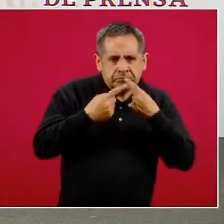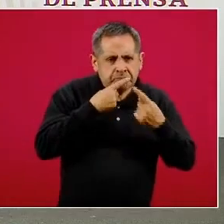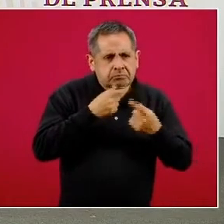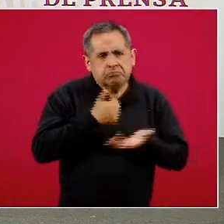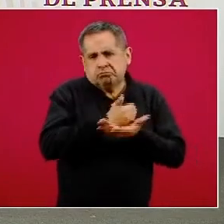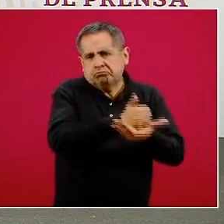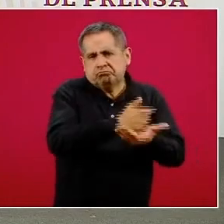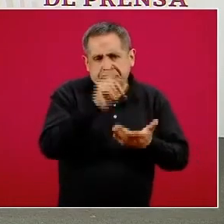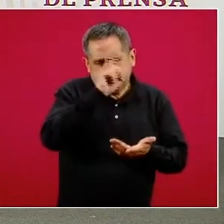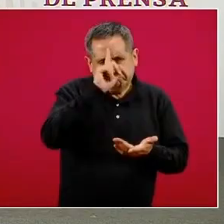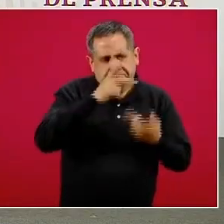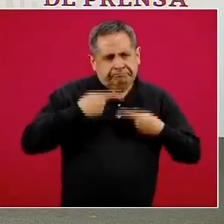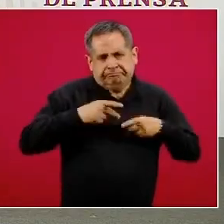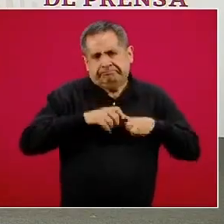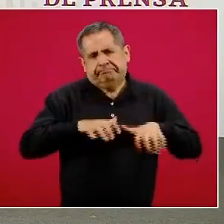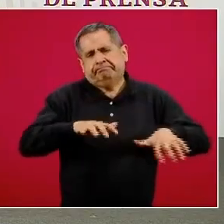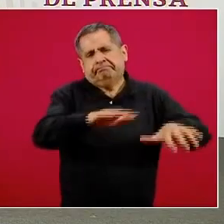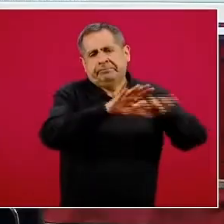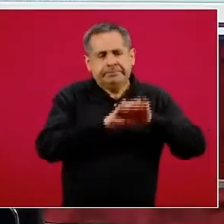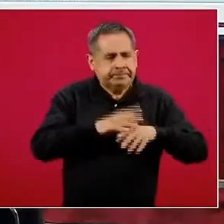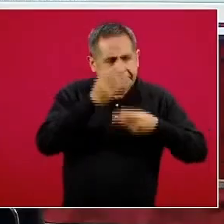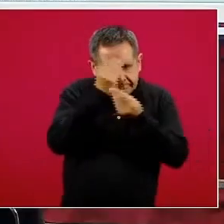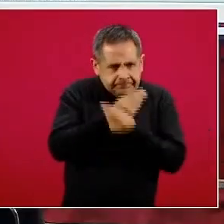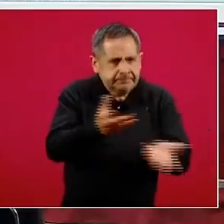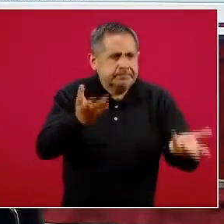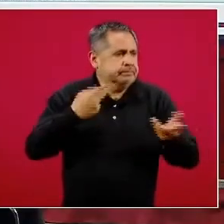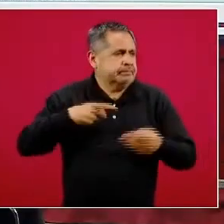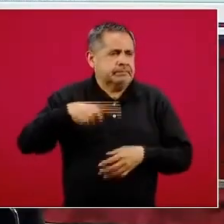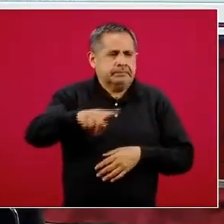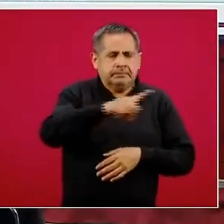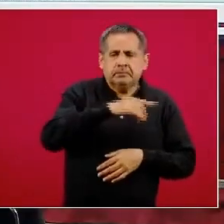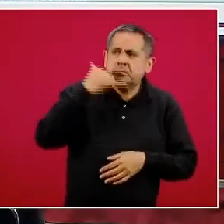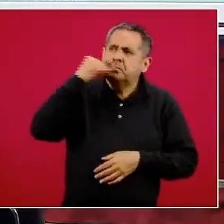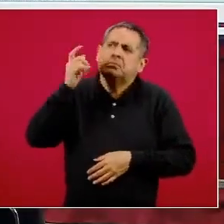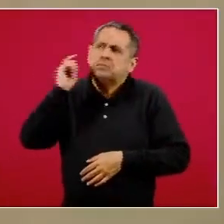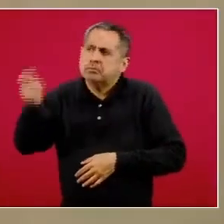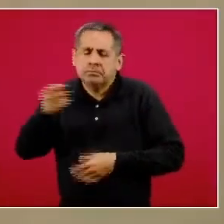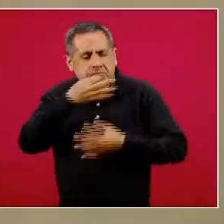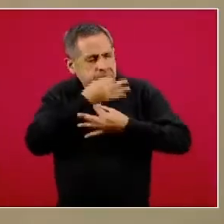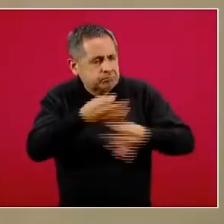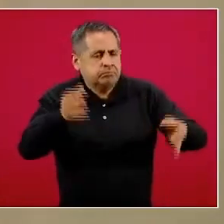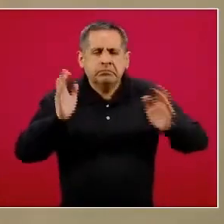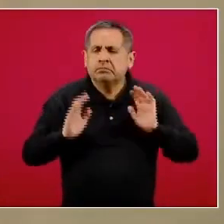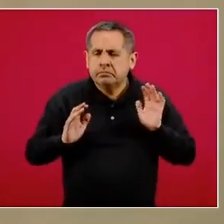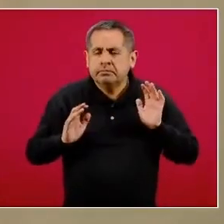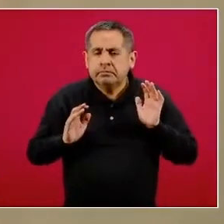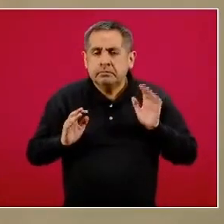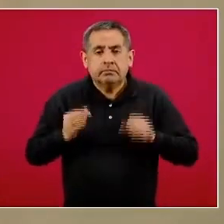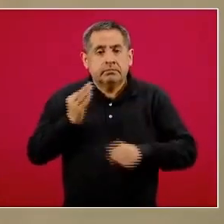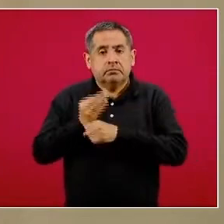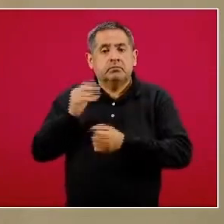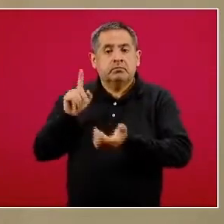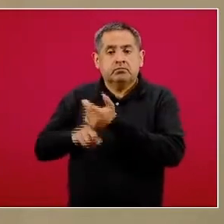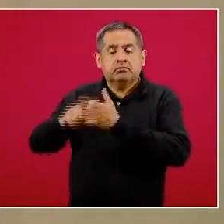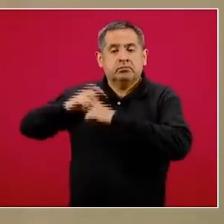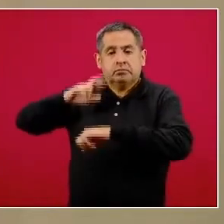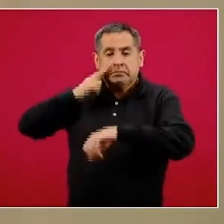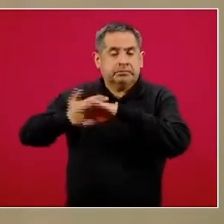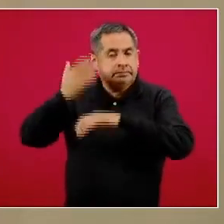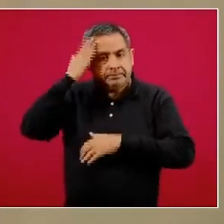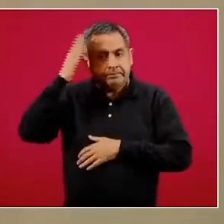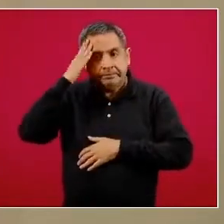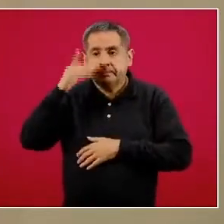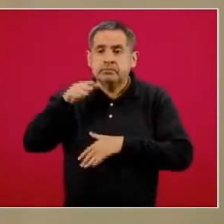este conjunto para brindar información a la población. Somos y en este momento pues el centro de operación